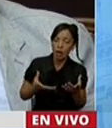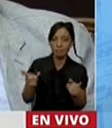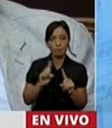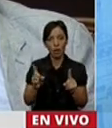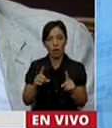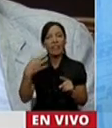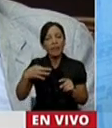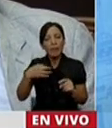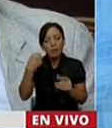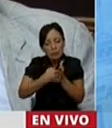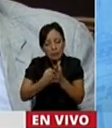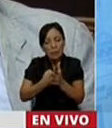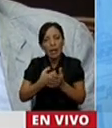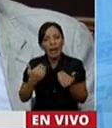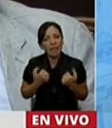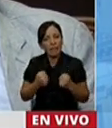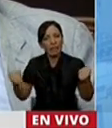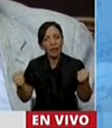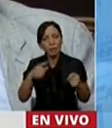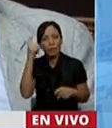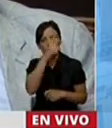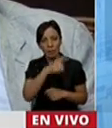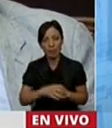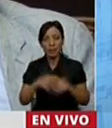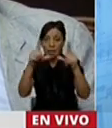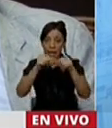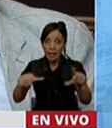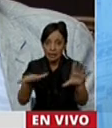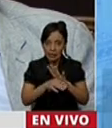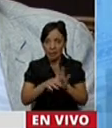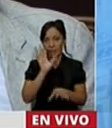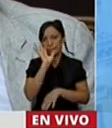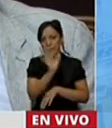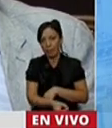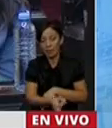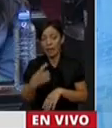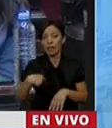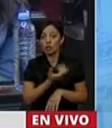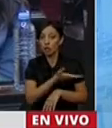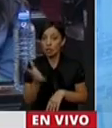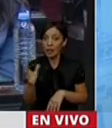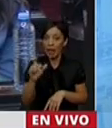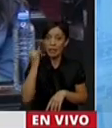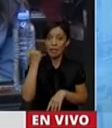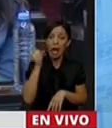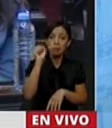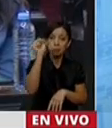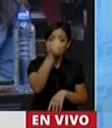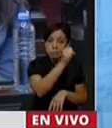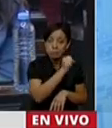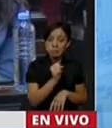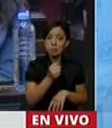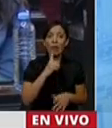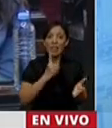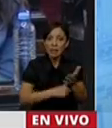pero después de ahí algunos grupos lo tomaron como un combate y esto no es un reto es una necesidad que tienen todos los países del mundo